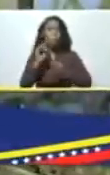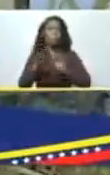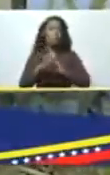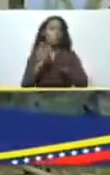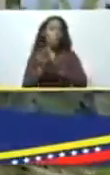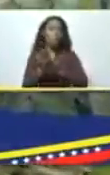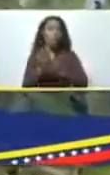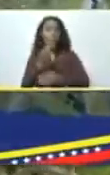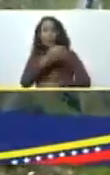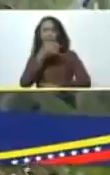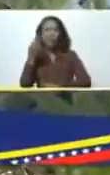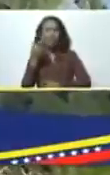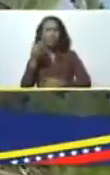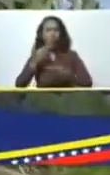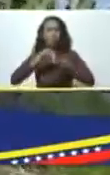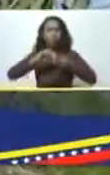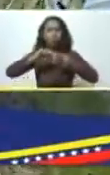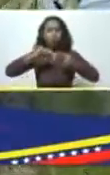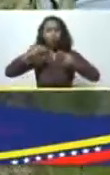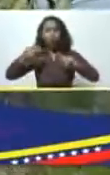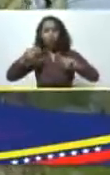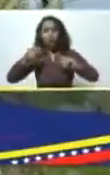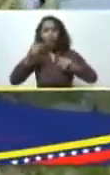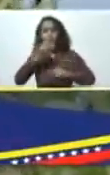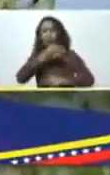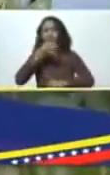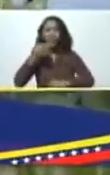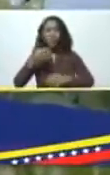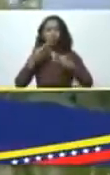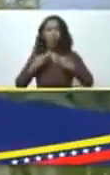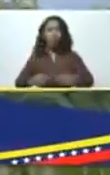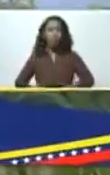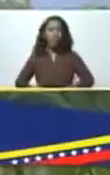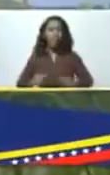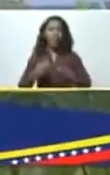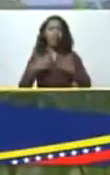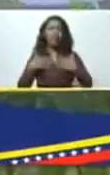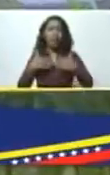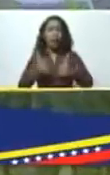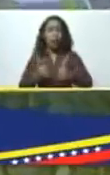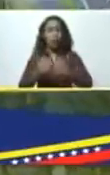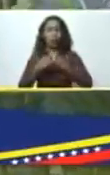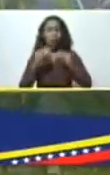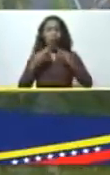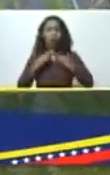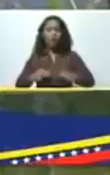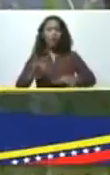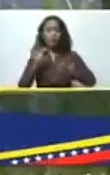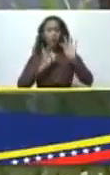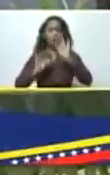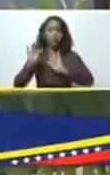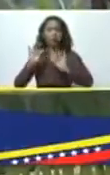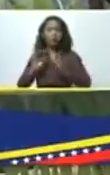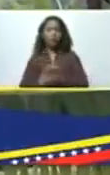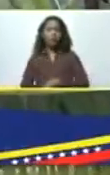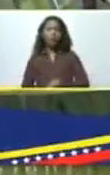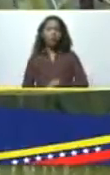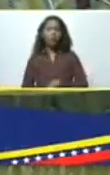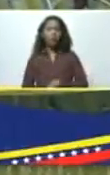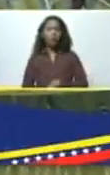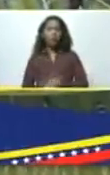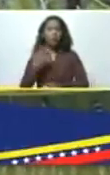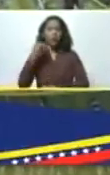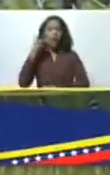alta calidad genética, calidad física, calidad sanitaria y fisiológica. Y